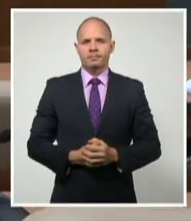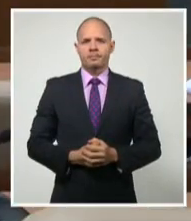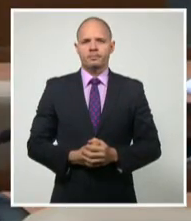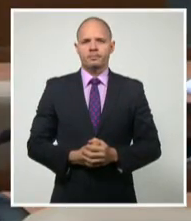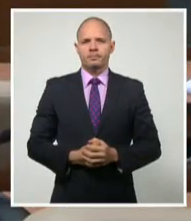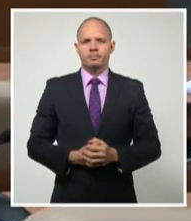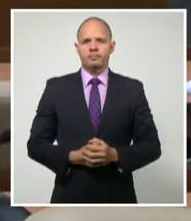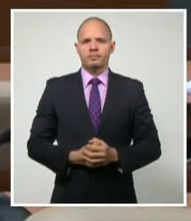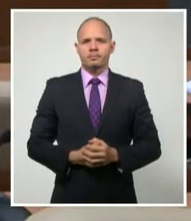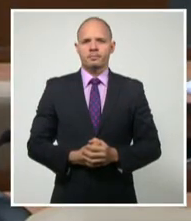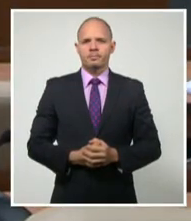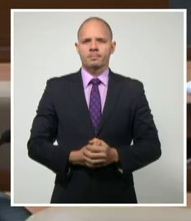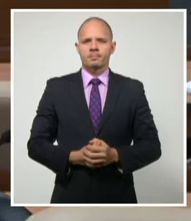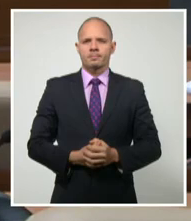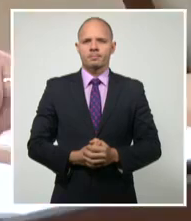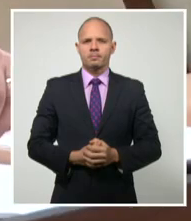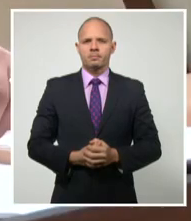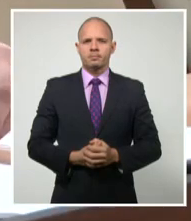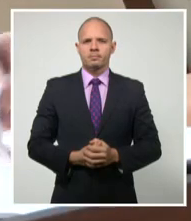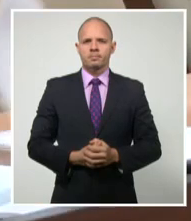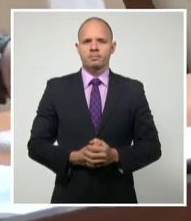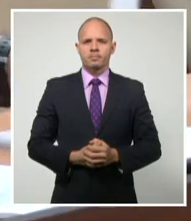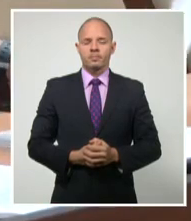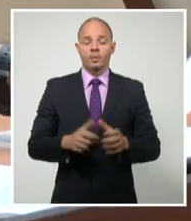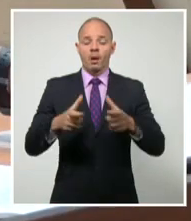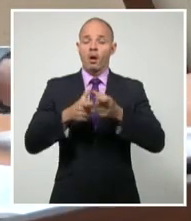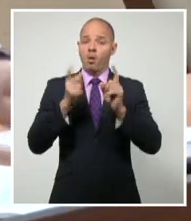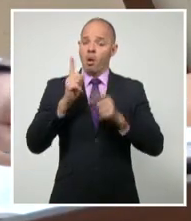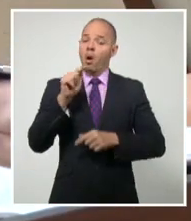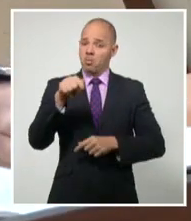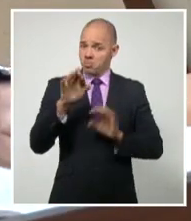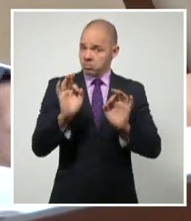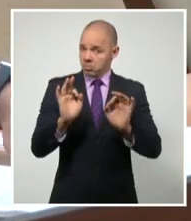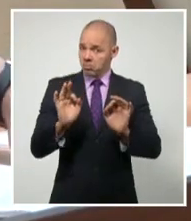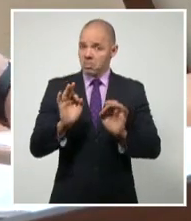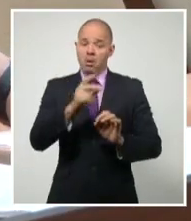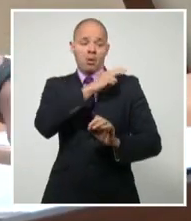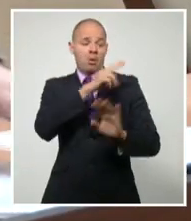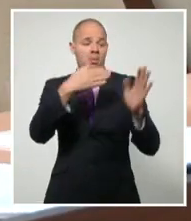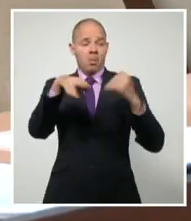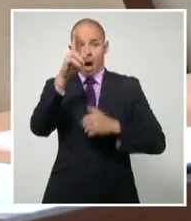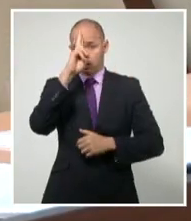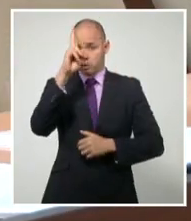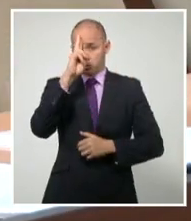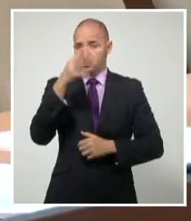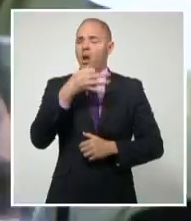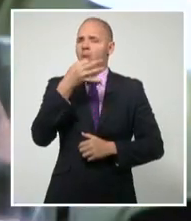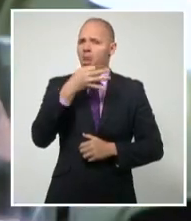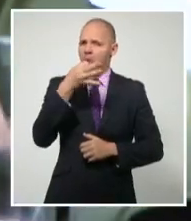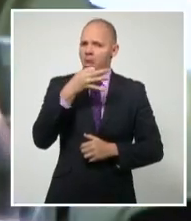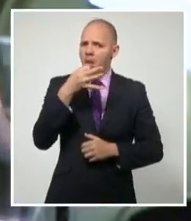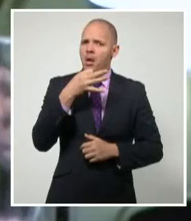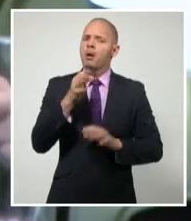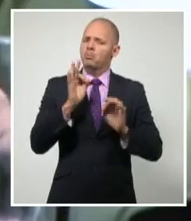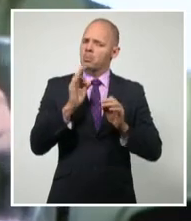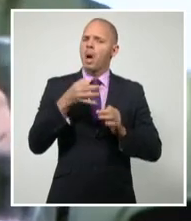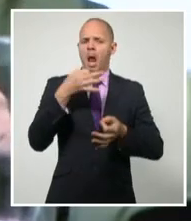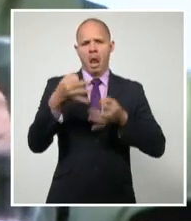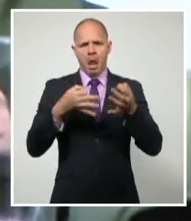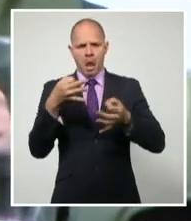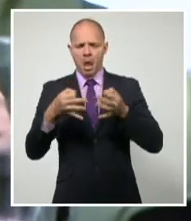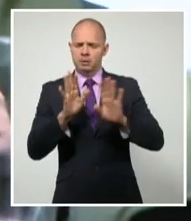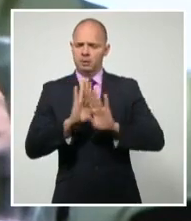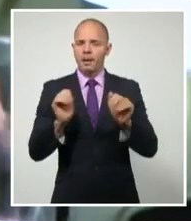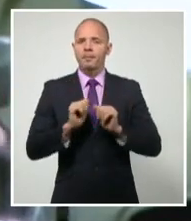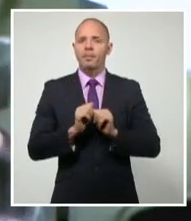país. En la reunión, el ministro de Salud Pública, José Ángel Portal Miranda, explicó los principales datos de la jornada y rindieron cuenta a través